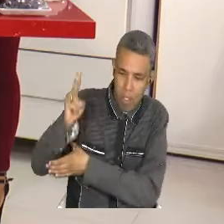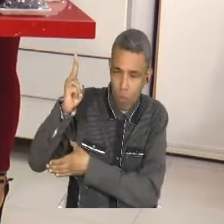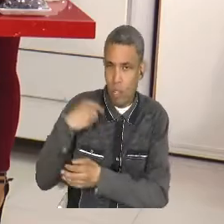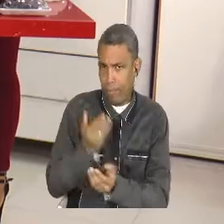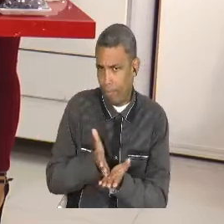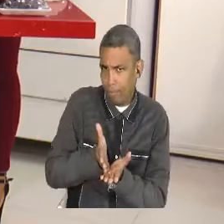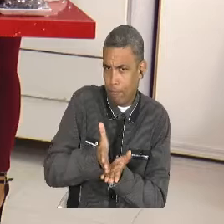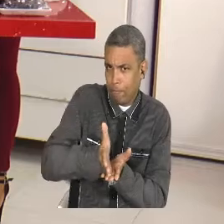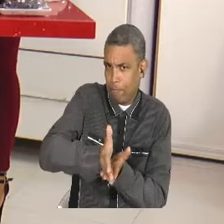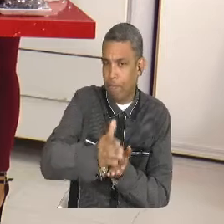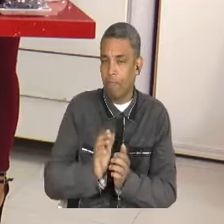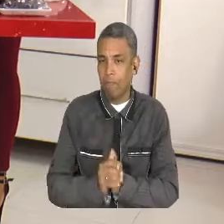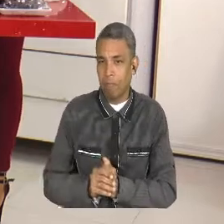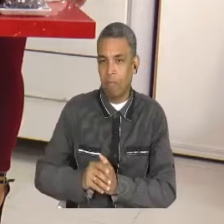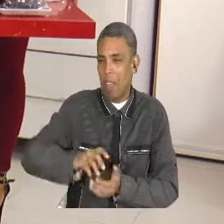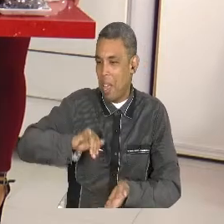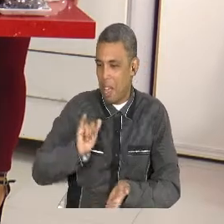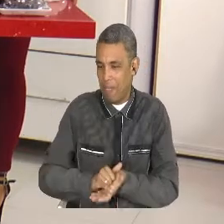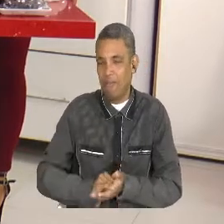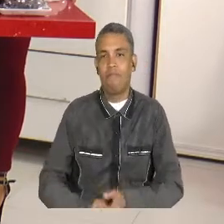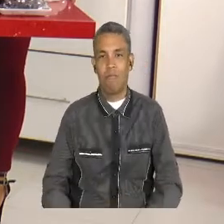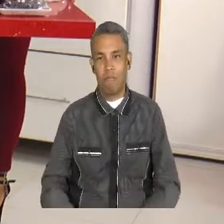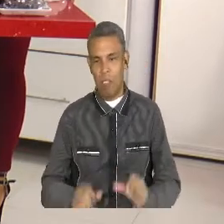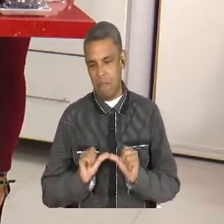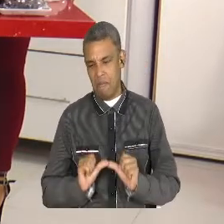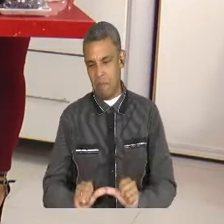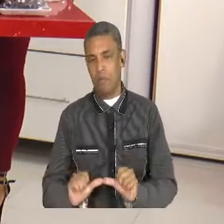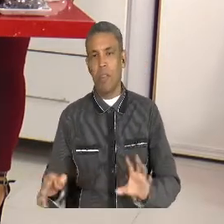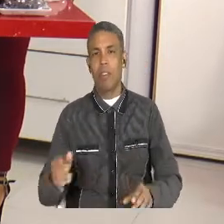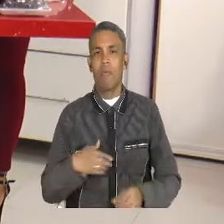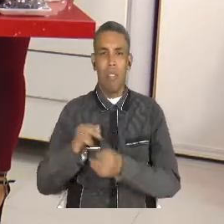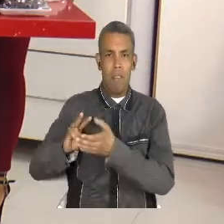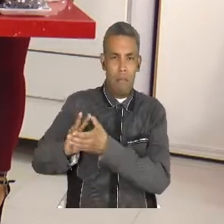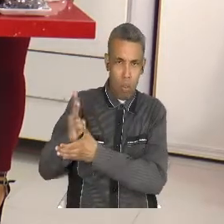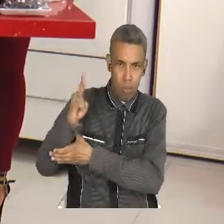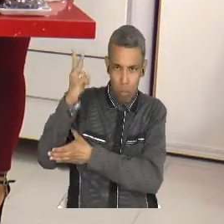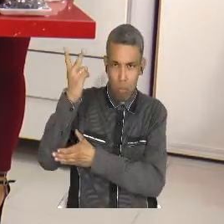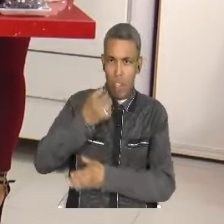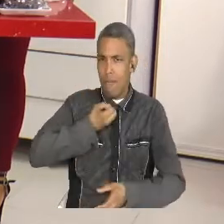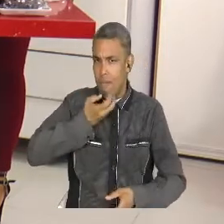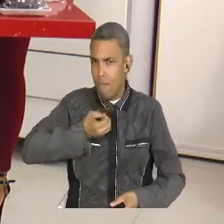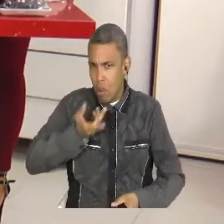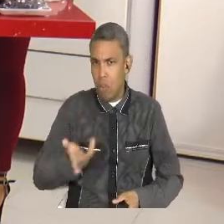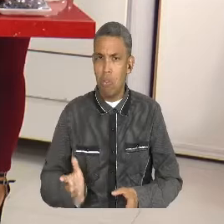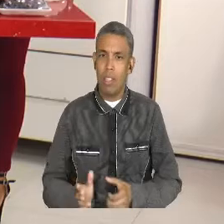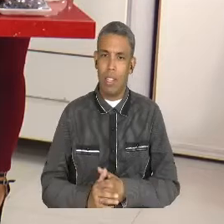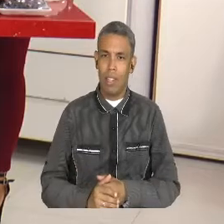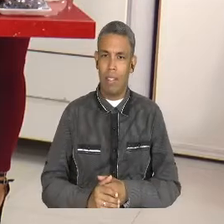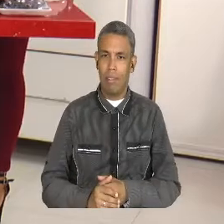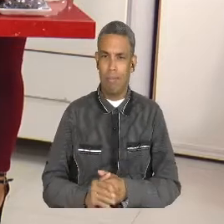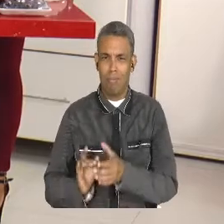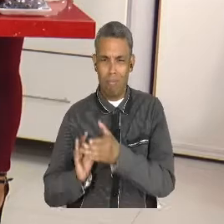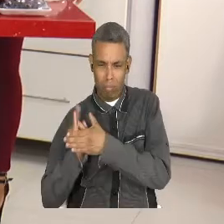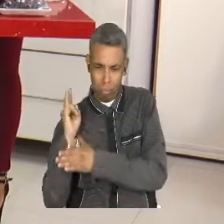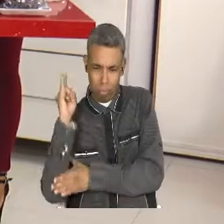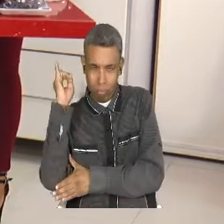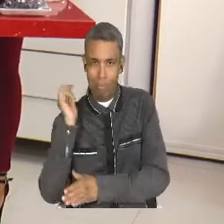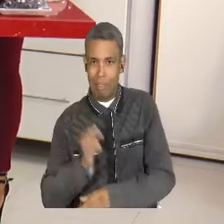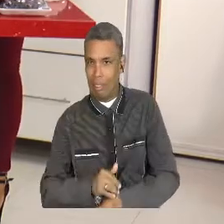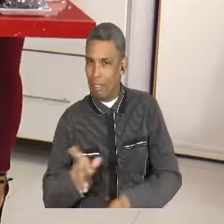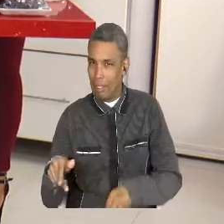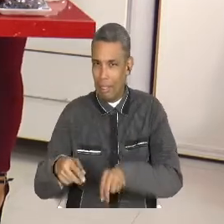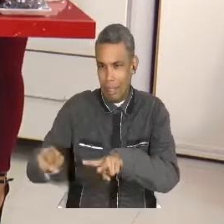manteniéndonos ahí en la Plaza de Mercado, trayéndole a ustedes las mejores frutas, verduras, hortalizas, traídas directamente del campo.